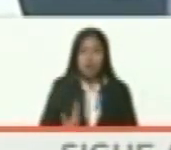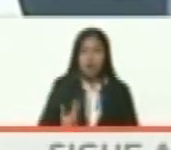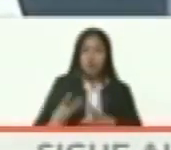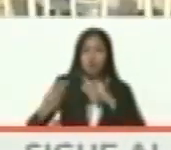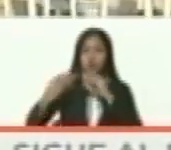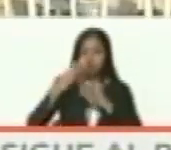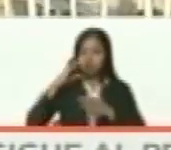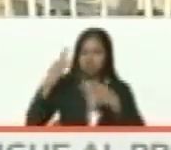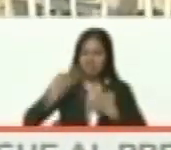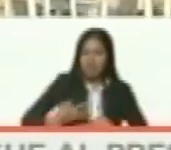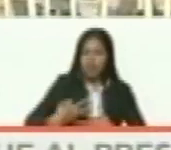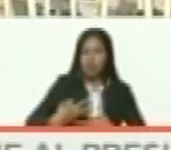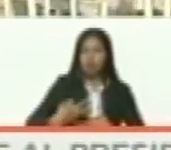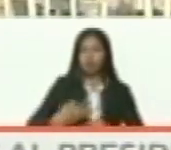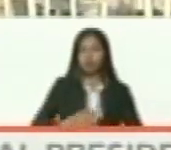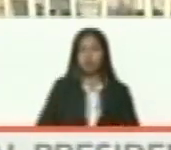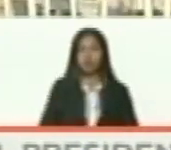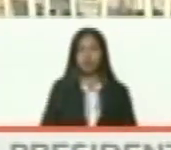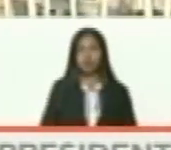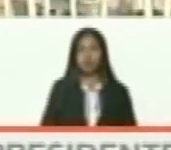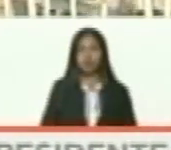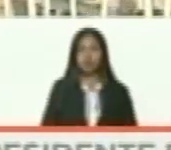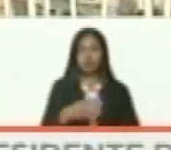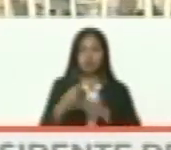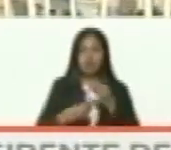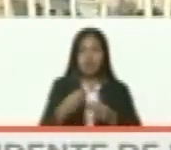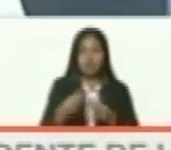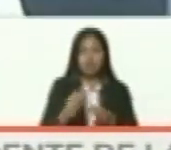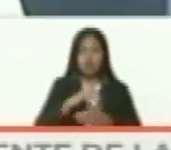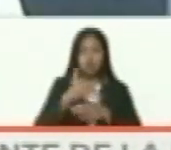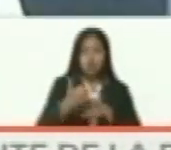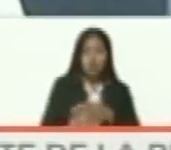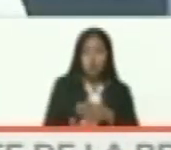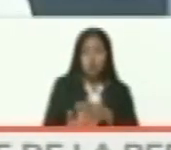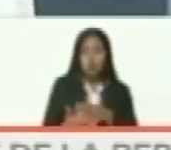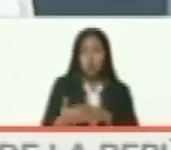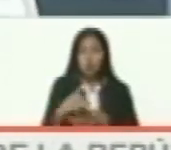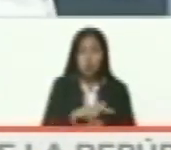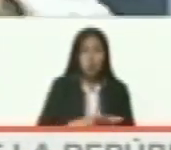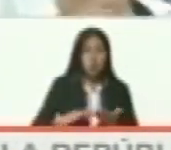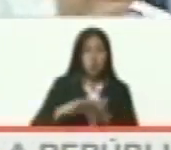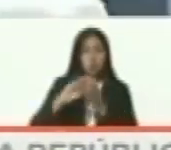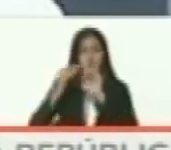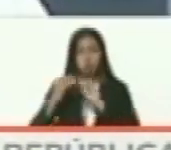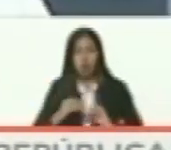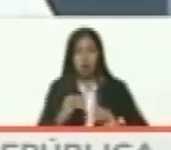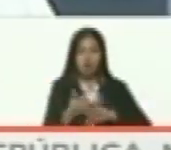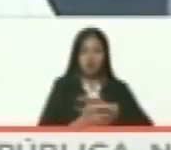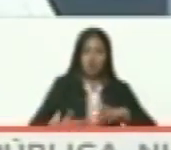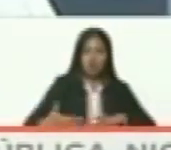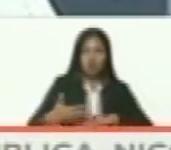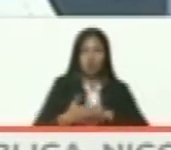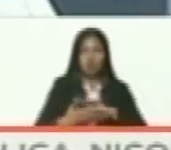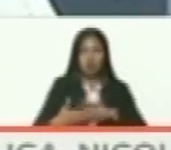hablar seriamente y hacer un plan para regularizar y resolver este